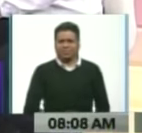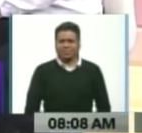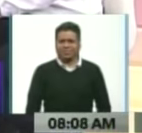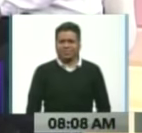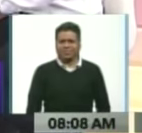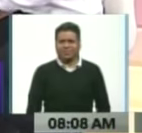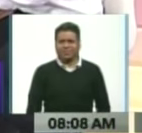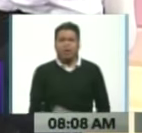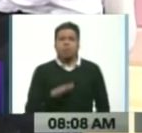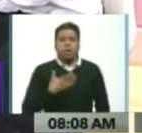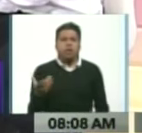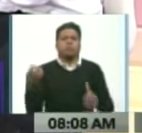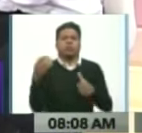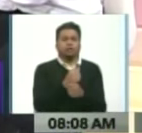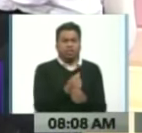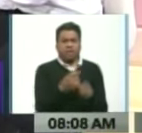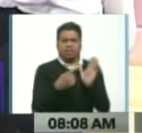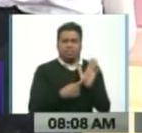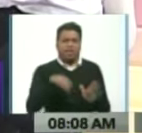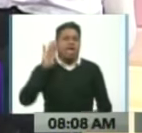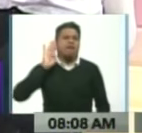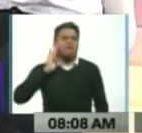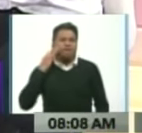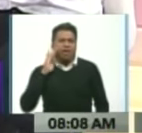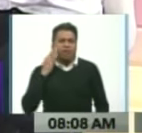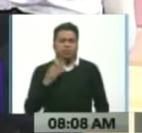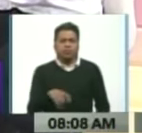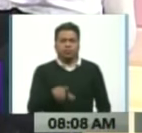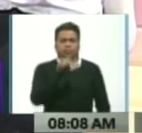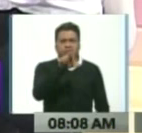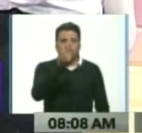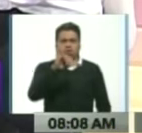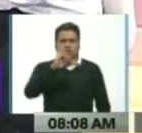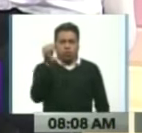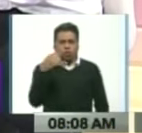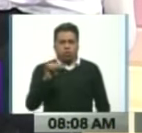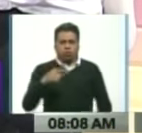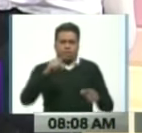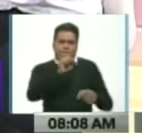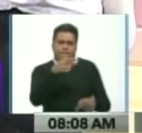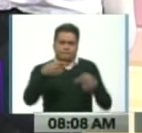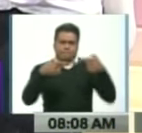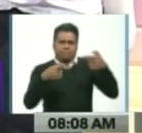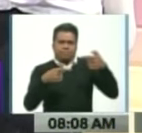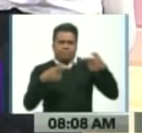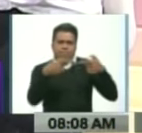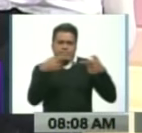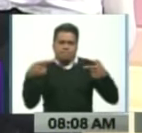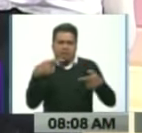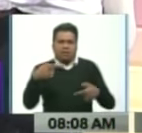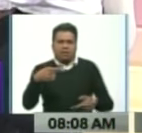pueden encontrar nuestros contenidos. También en Facebook como Lulzware Oficial y en blog,